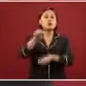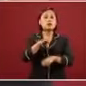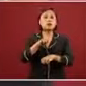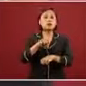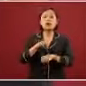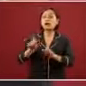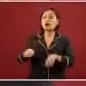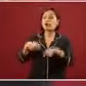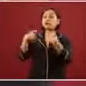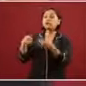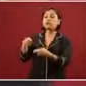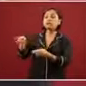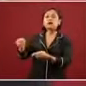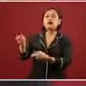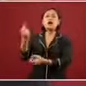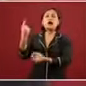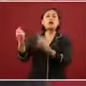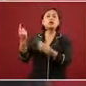y